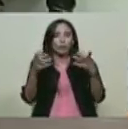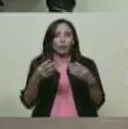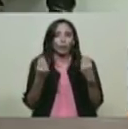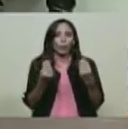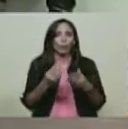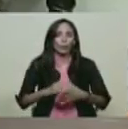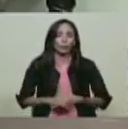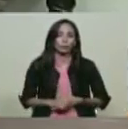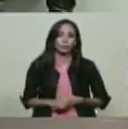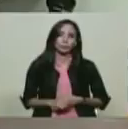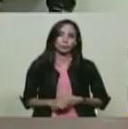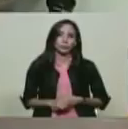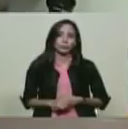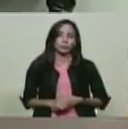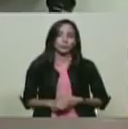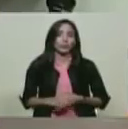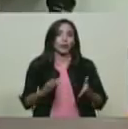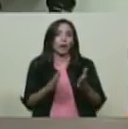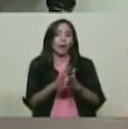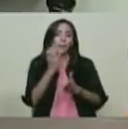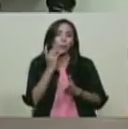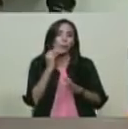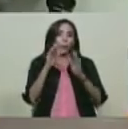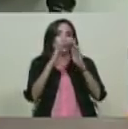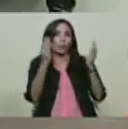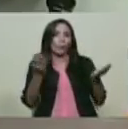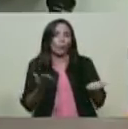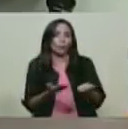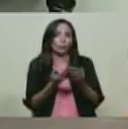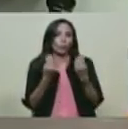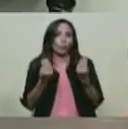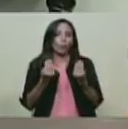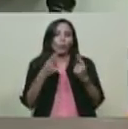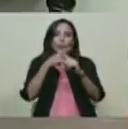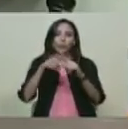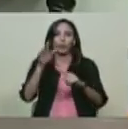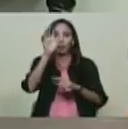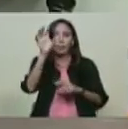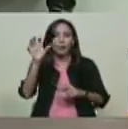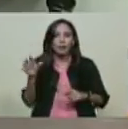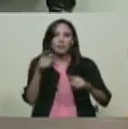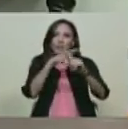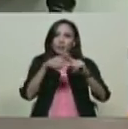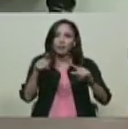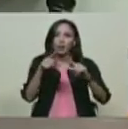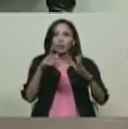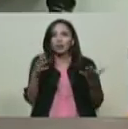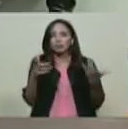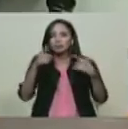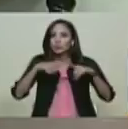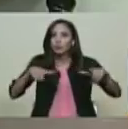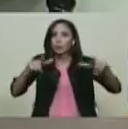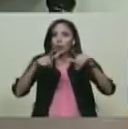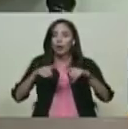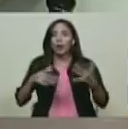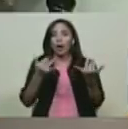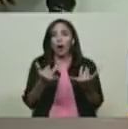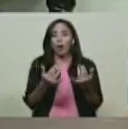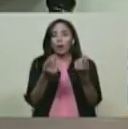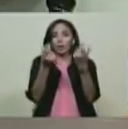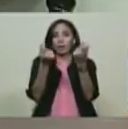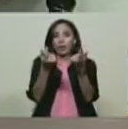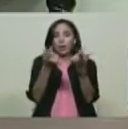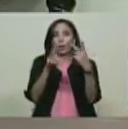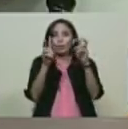acceso a la riqueza financiera mundial por parte de los países, de los pueblos, y en este caso con un sustento de riqueza